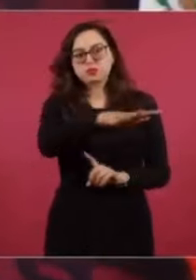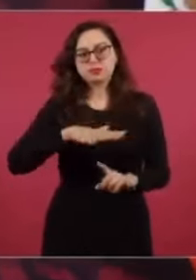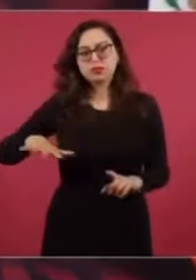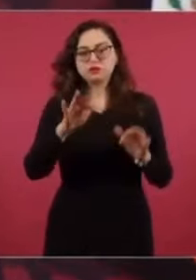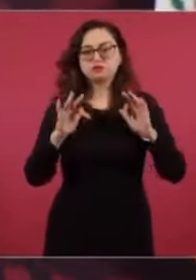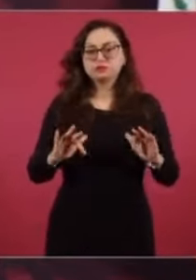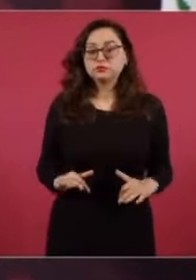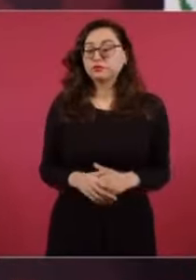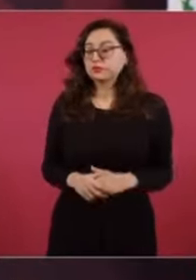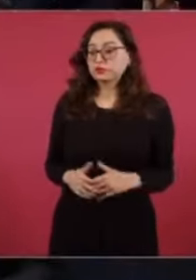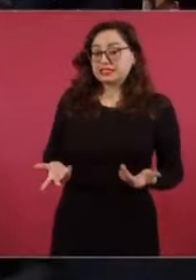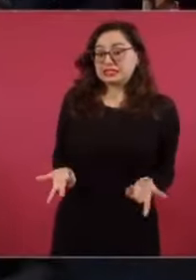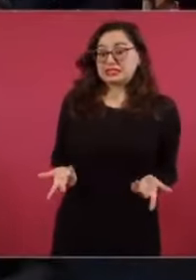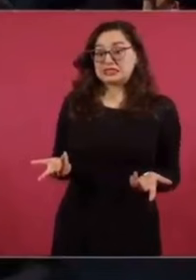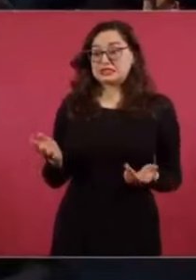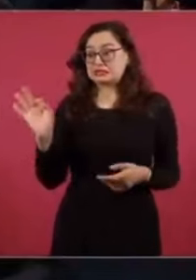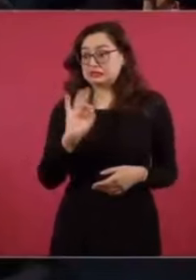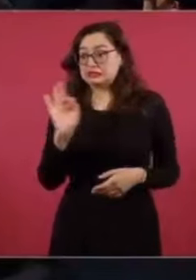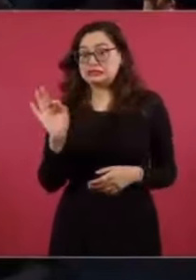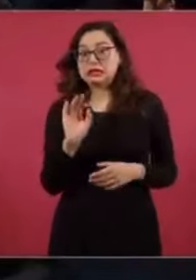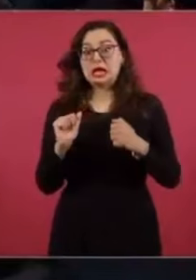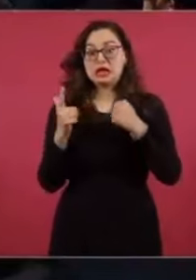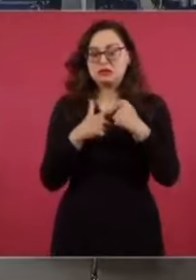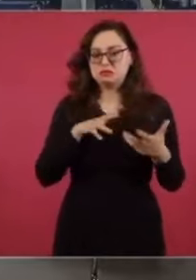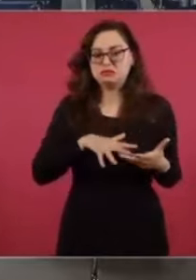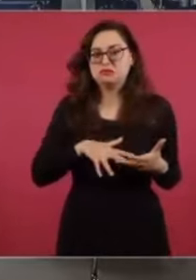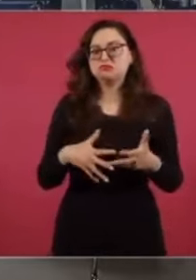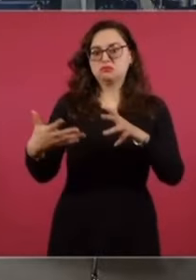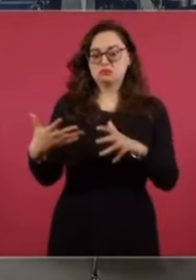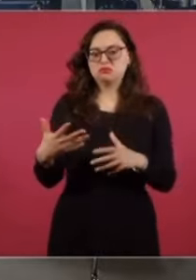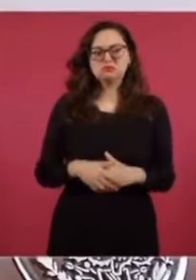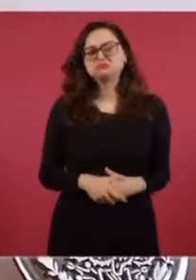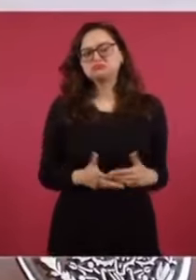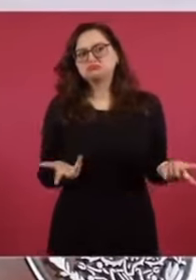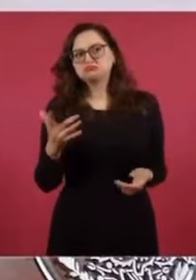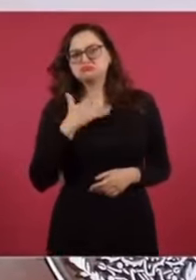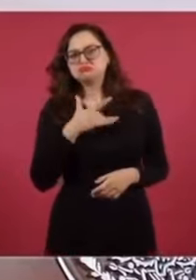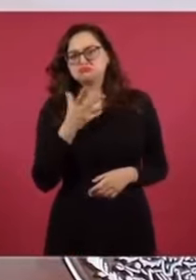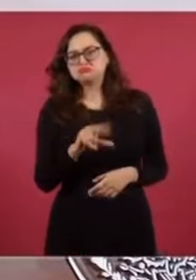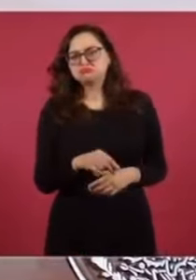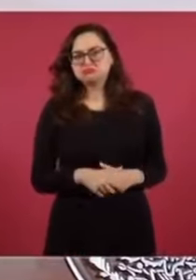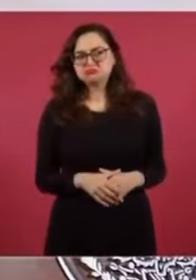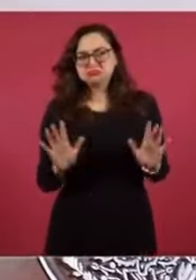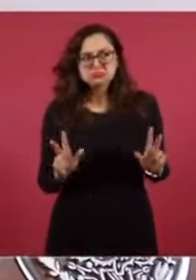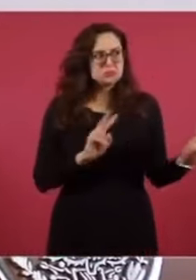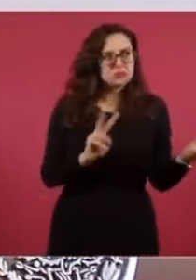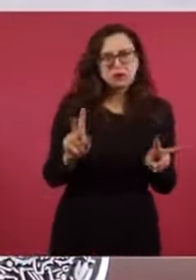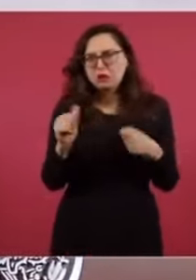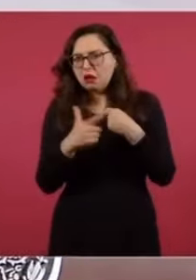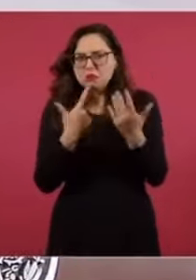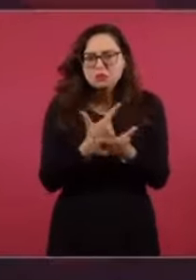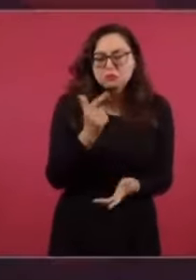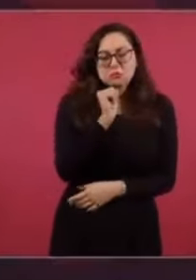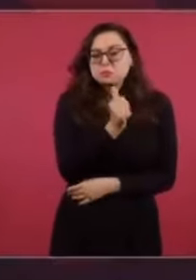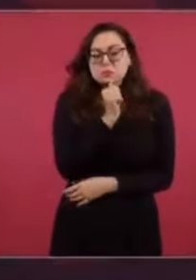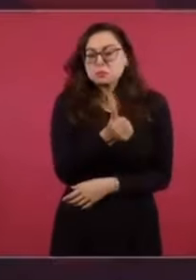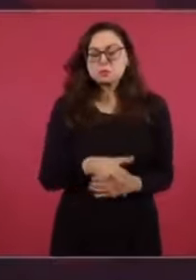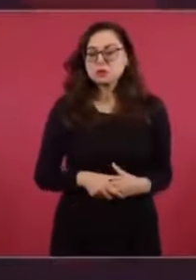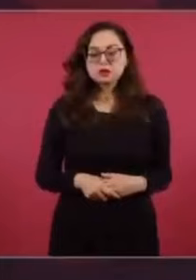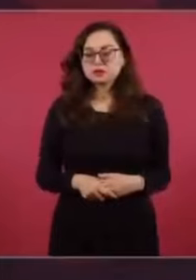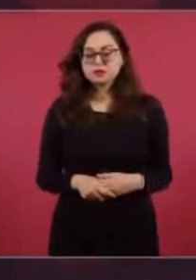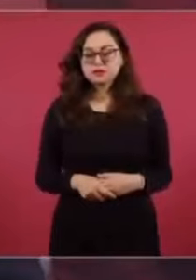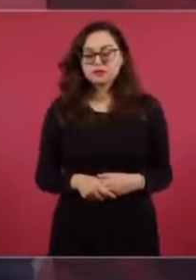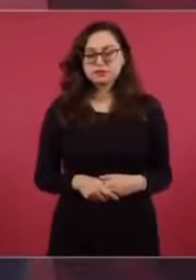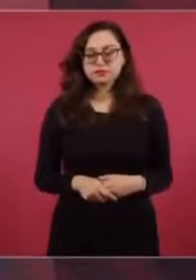región no hay riesgo que se presente otro hecho así violento como se ha ocurrio no tenemos este registro sobre eso este Para